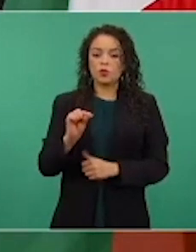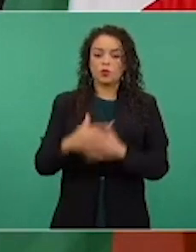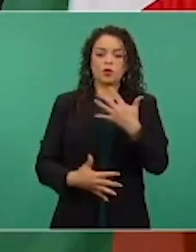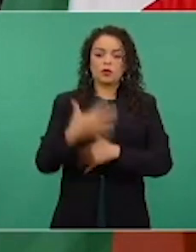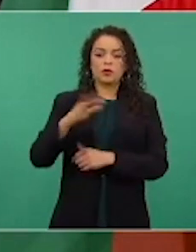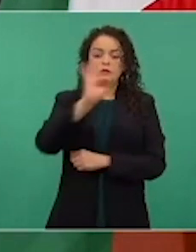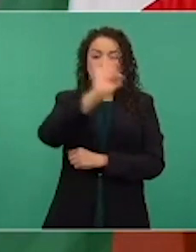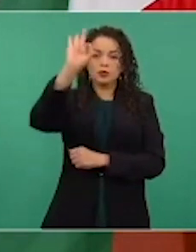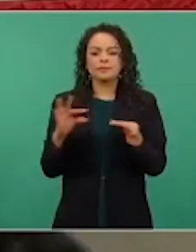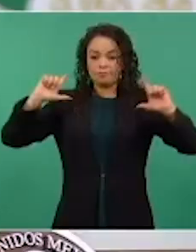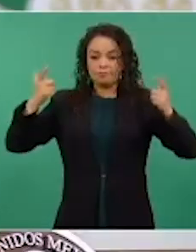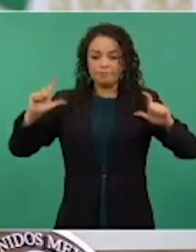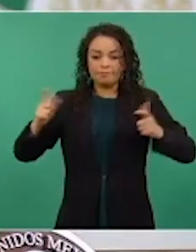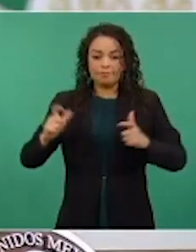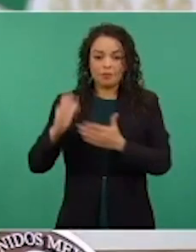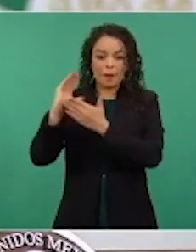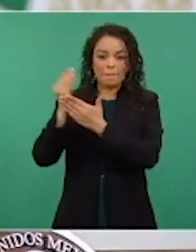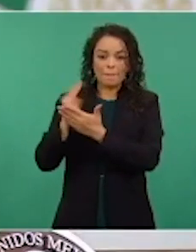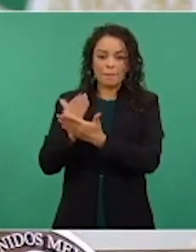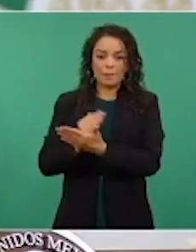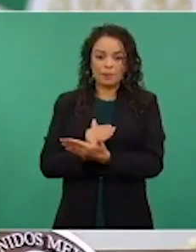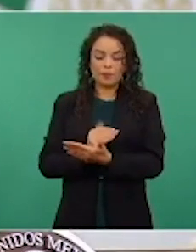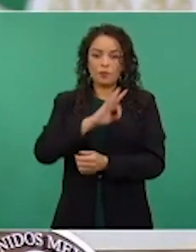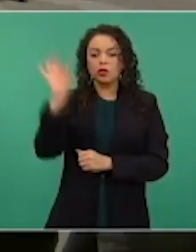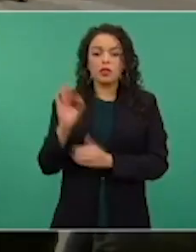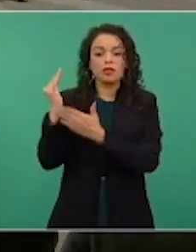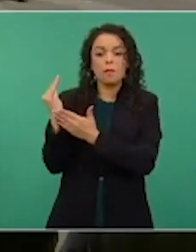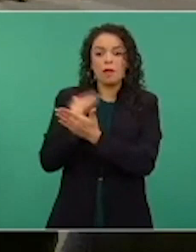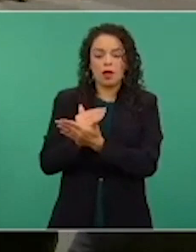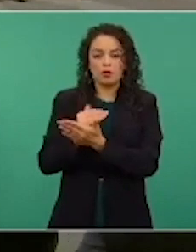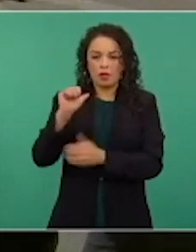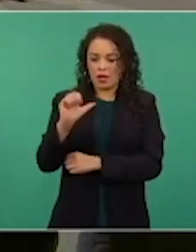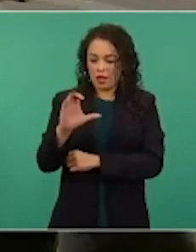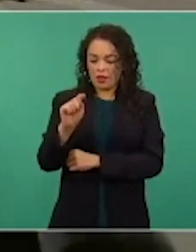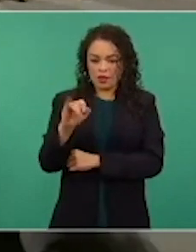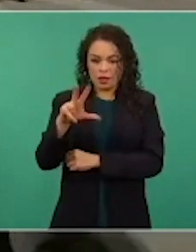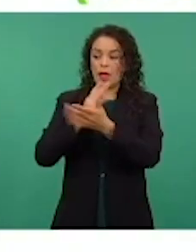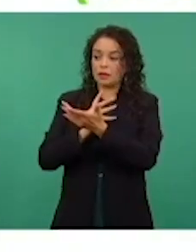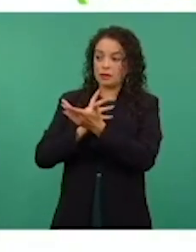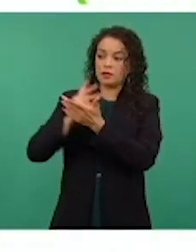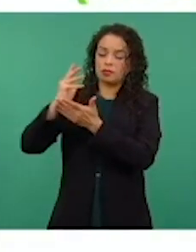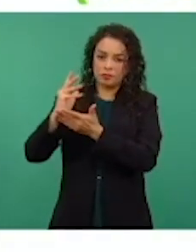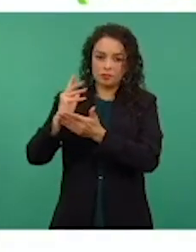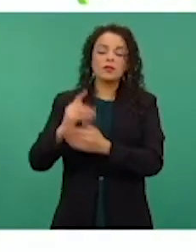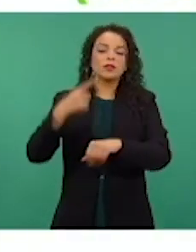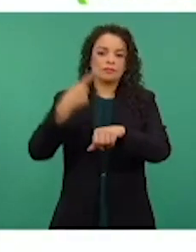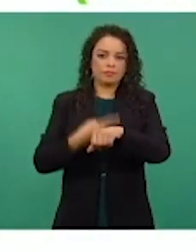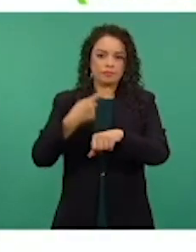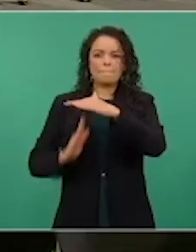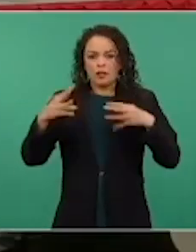hospitalaria, mencionó que se tiene un 84% menor, lo que corresponde a menos de un quinto de las camas